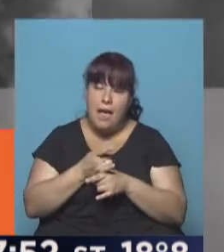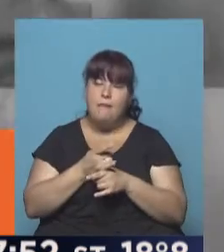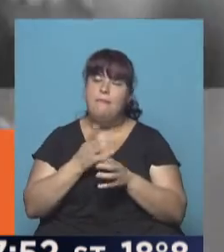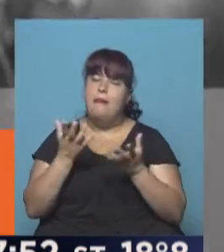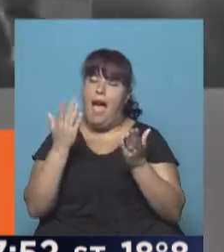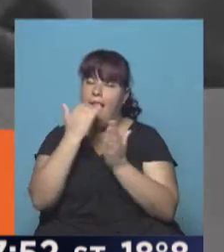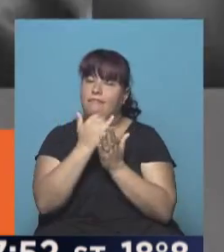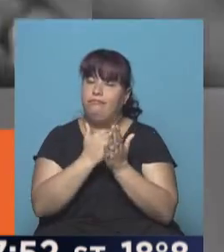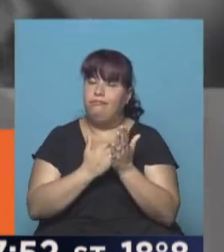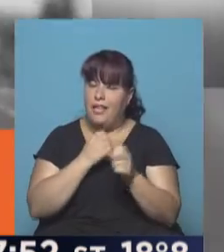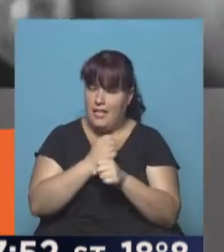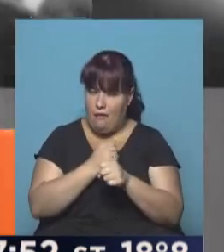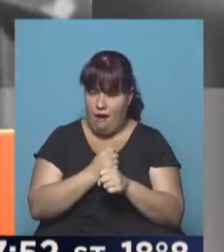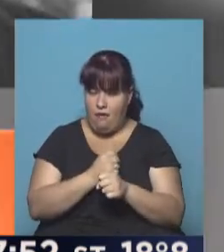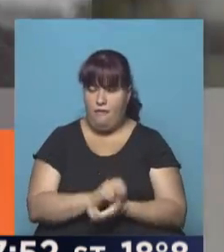una agenda.